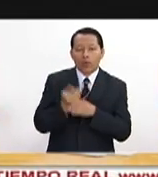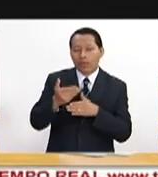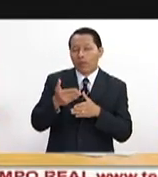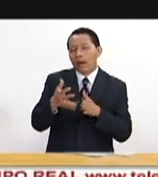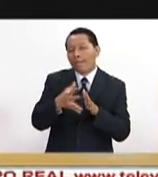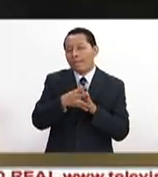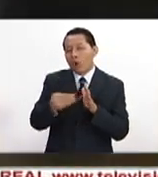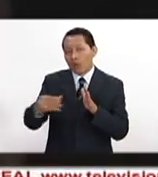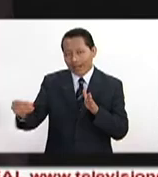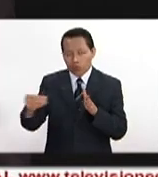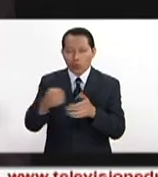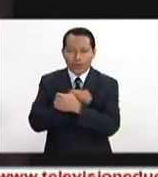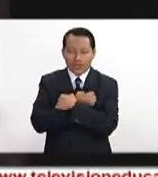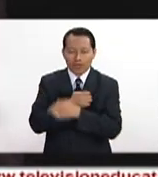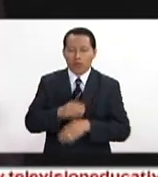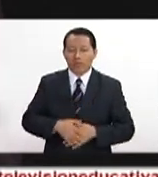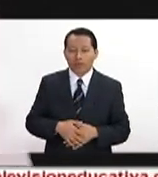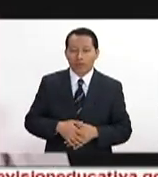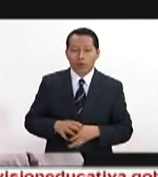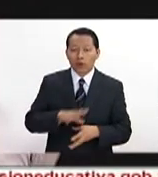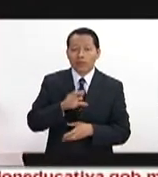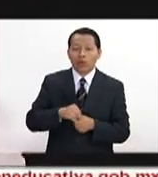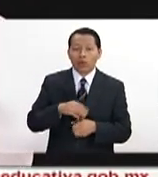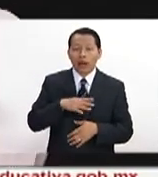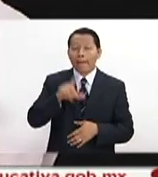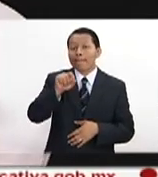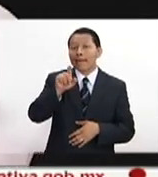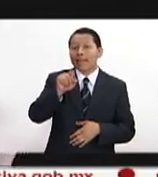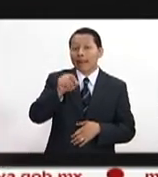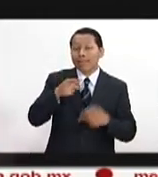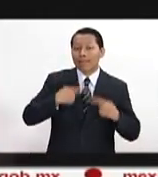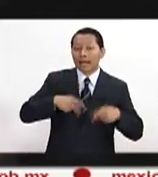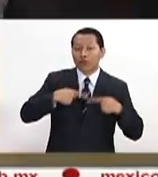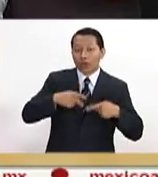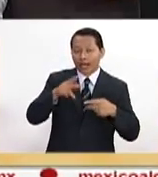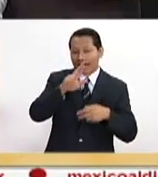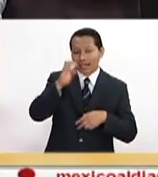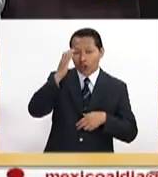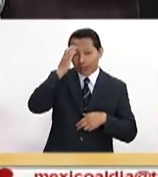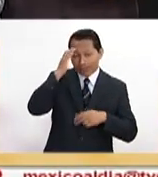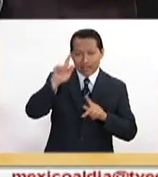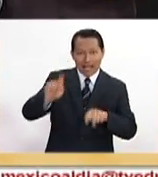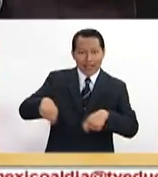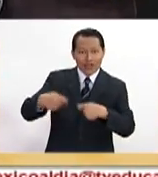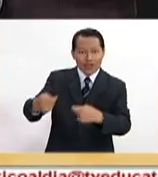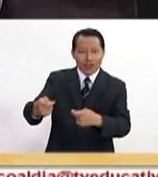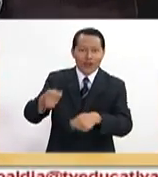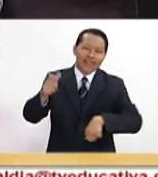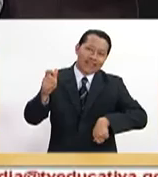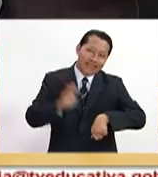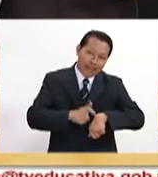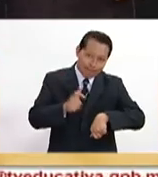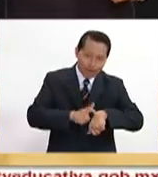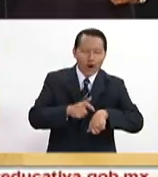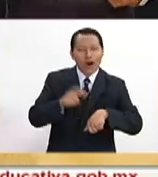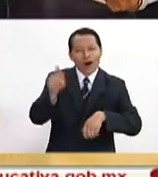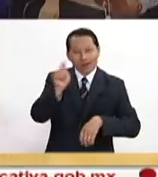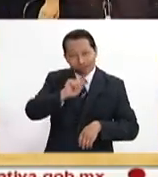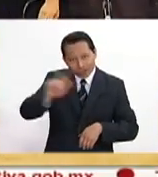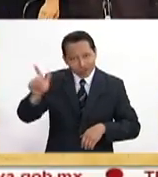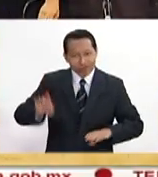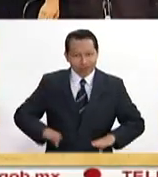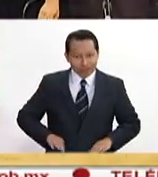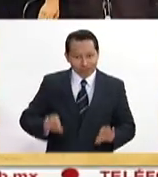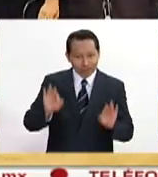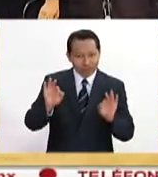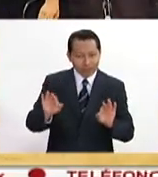modelo educativo. En total fueron 20 los empleados reconocidos que han entregado su tiempo, talento y dedicación para